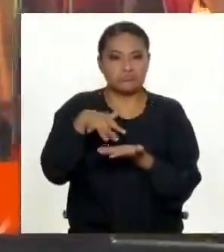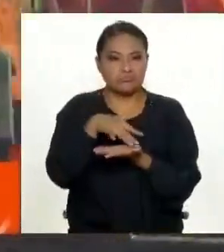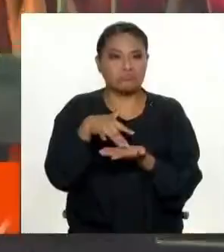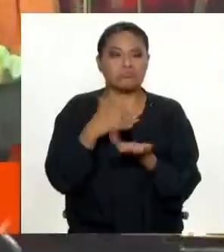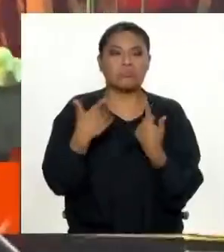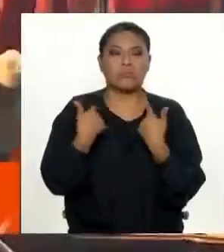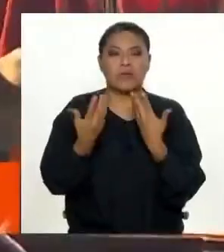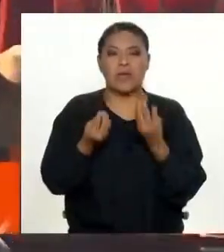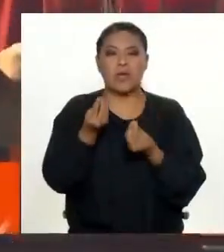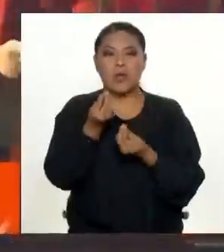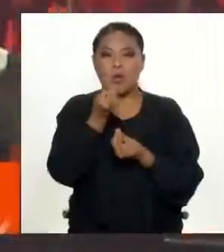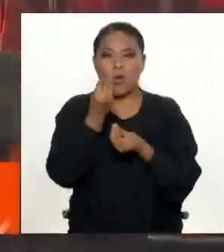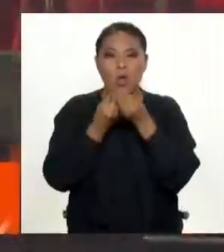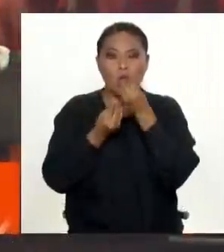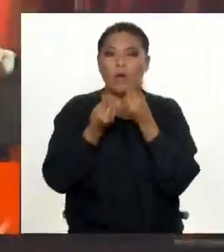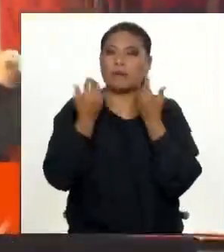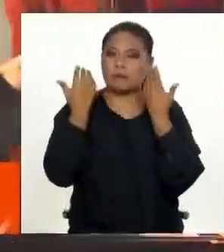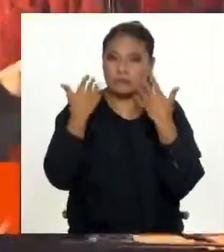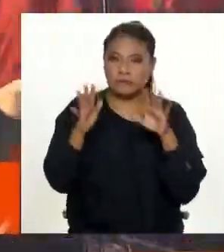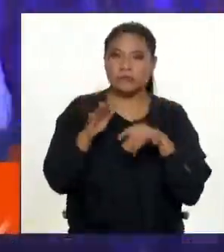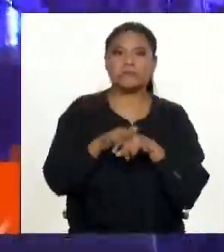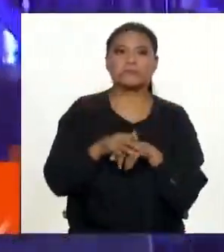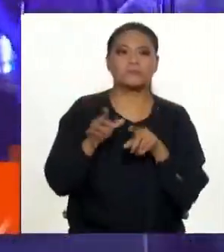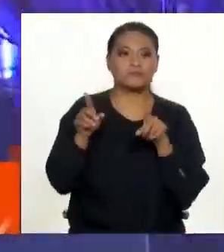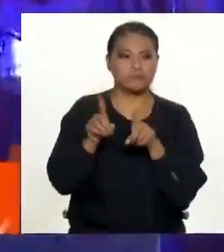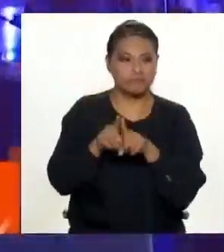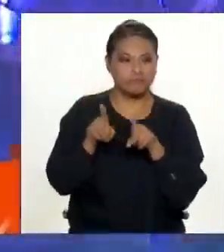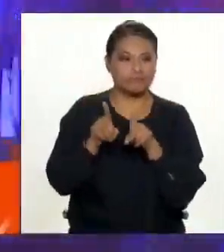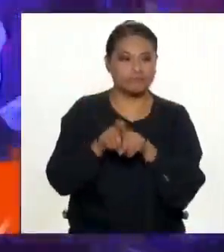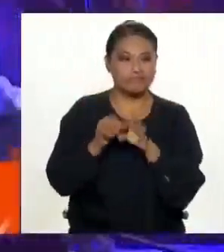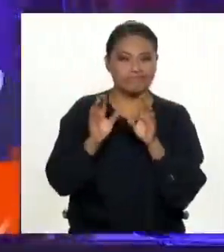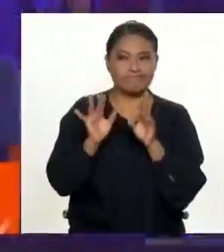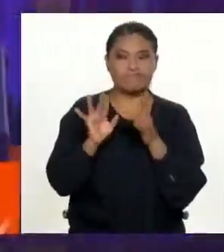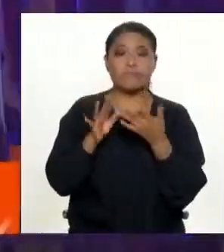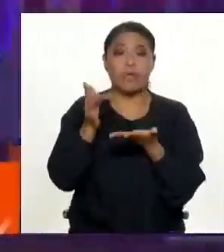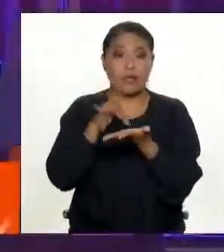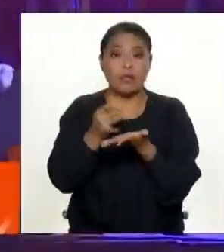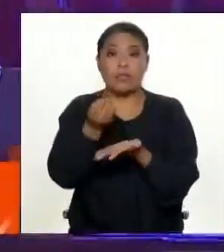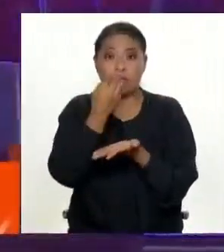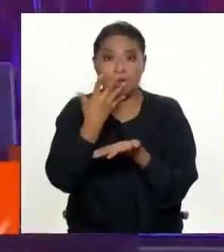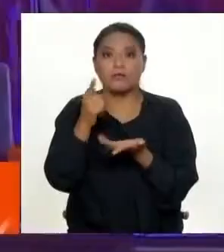de comidas. Luego también hemos probado, por supuesto, la